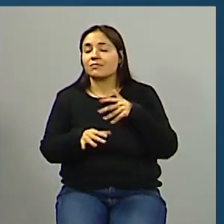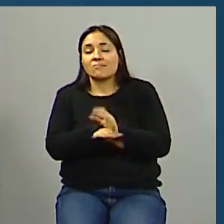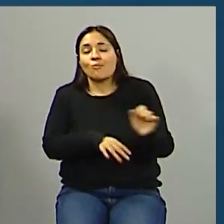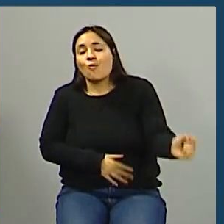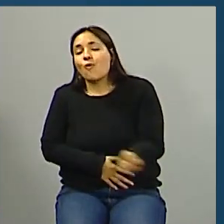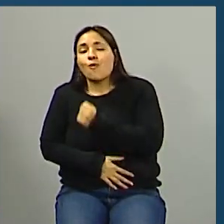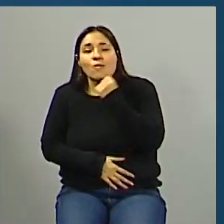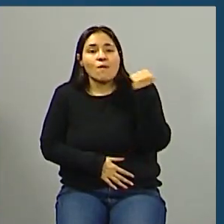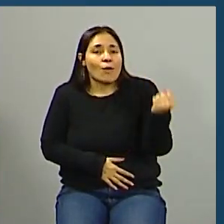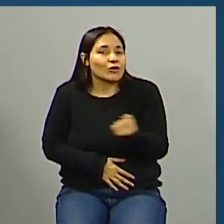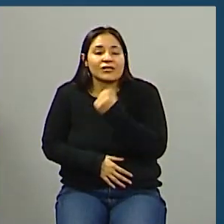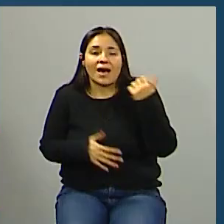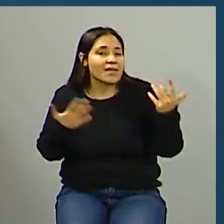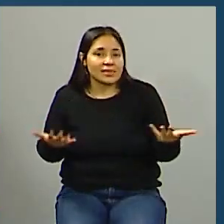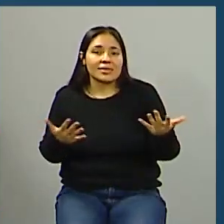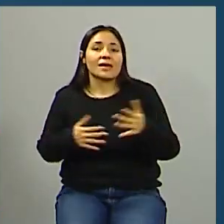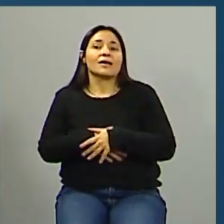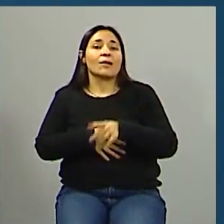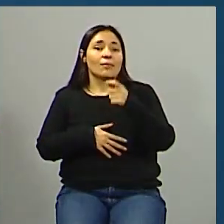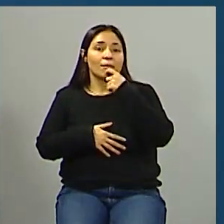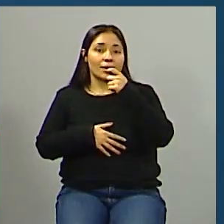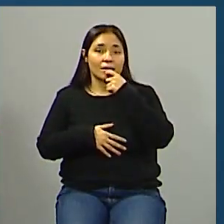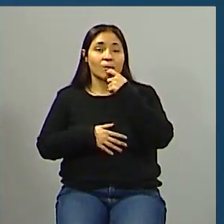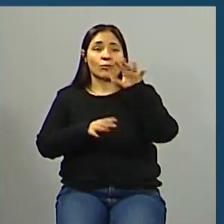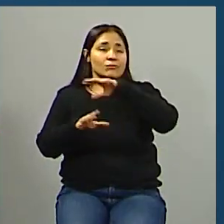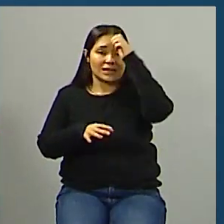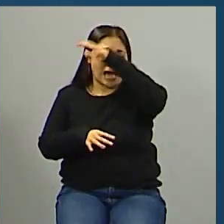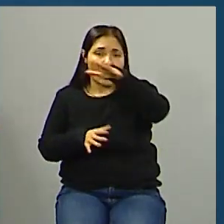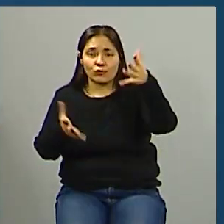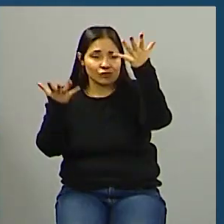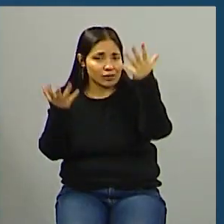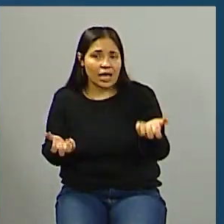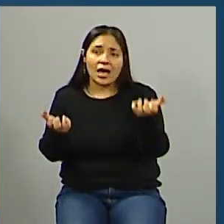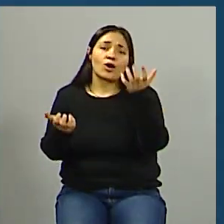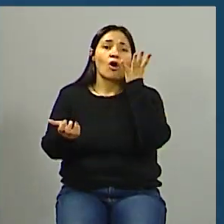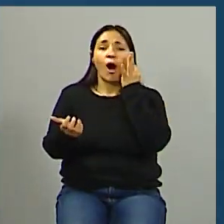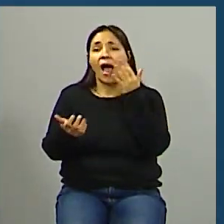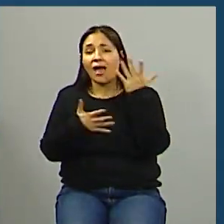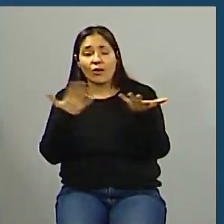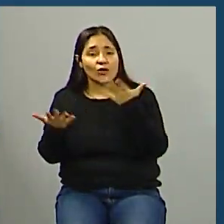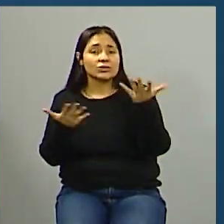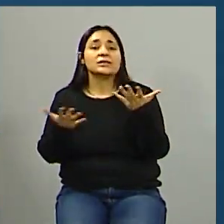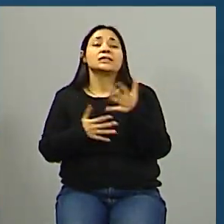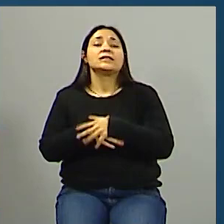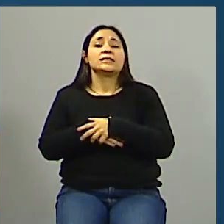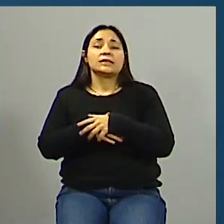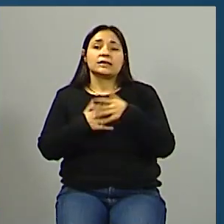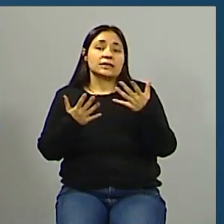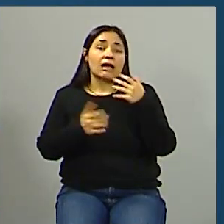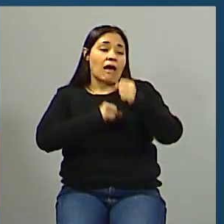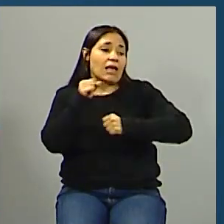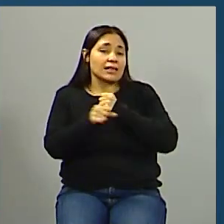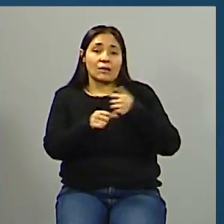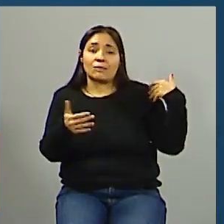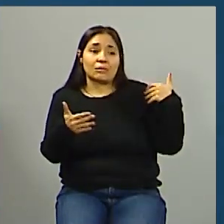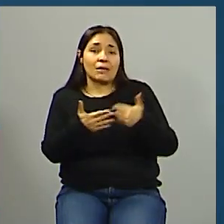¿no? Sí. Entonces, a la sequía o a los problemas climáticos o a las necesidades que hay de adecuación, bueno, por momentos no ha habido